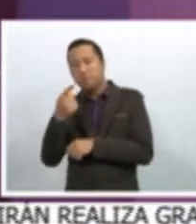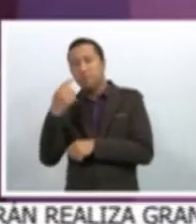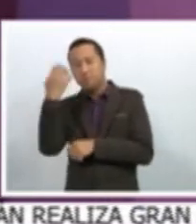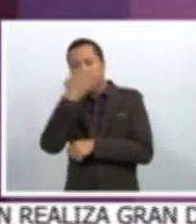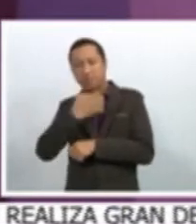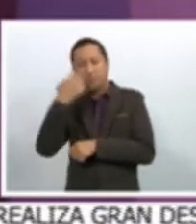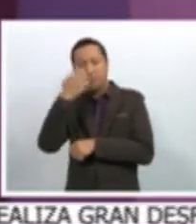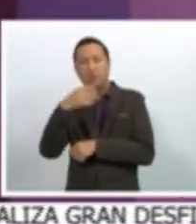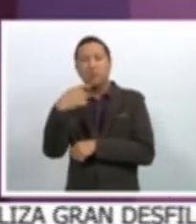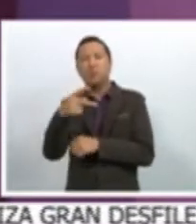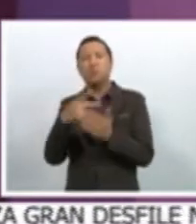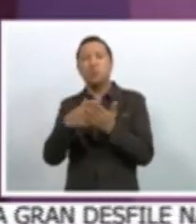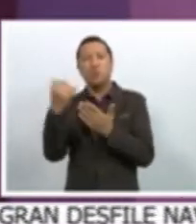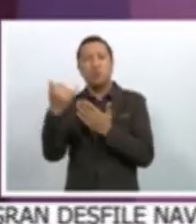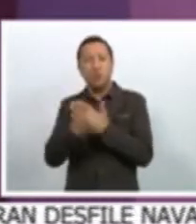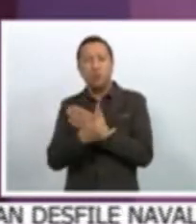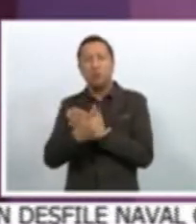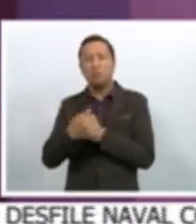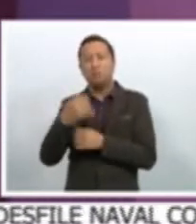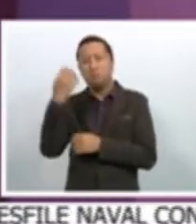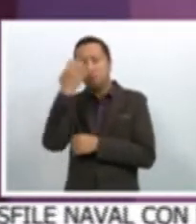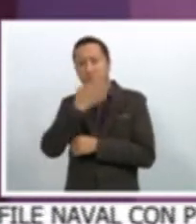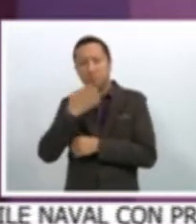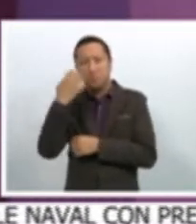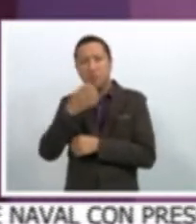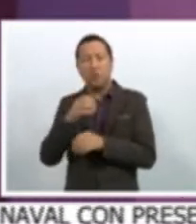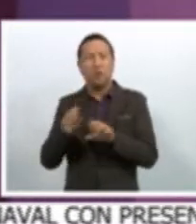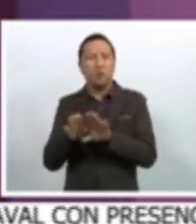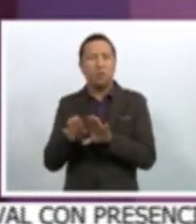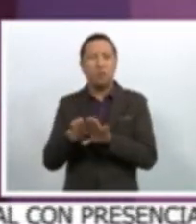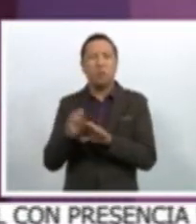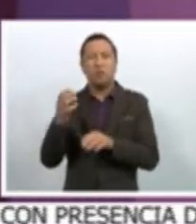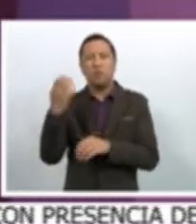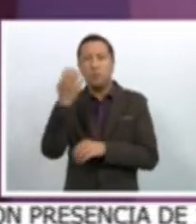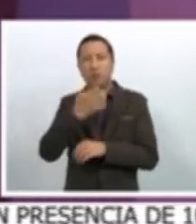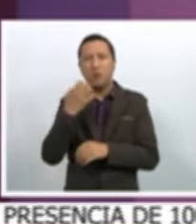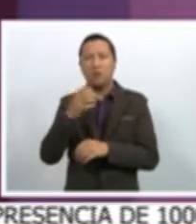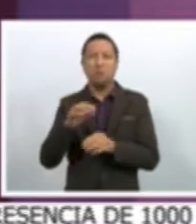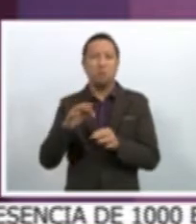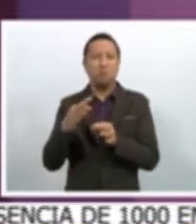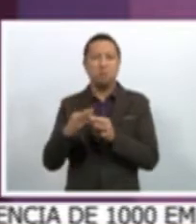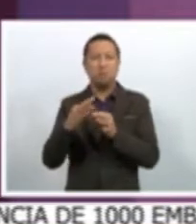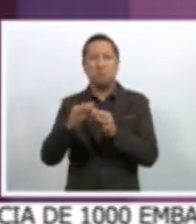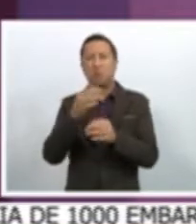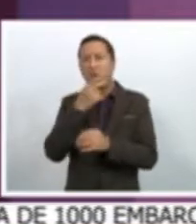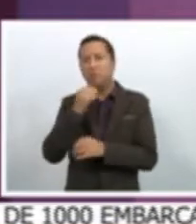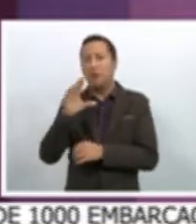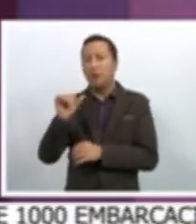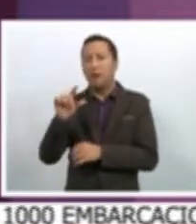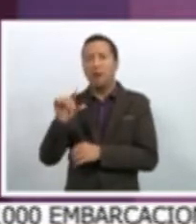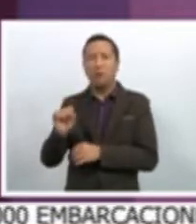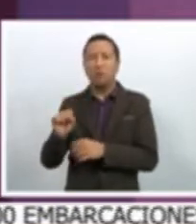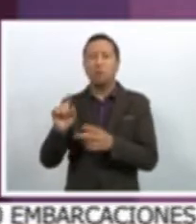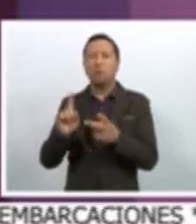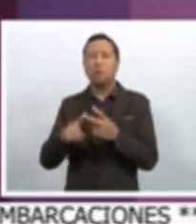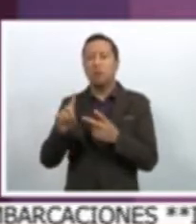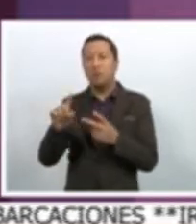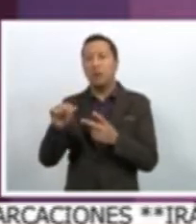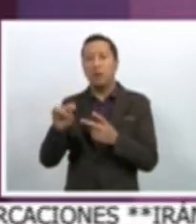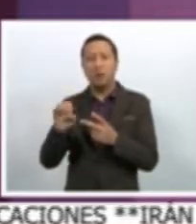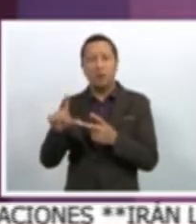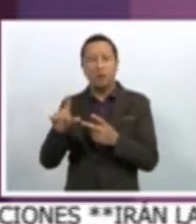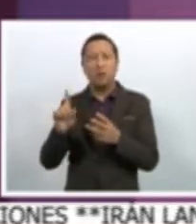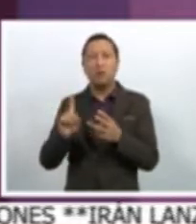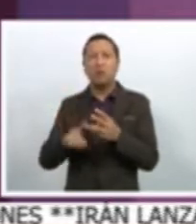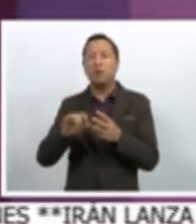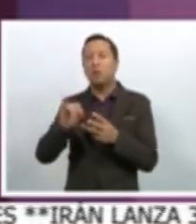3, que es la etapa de mentorías, en donde tenemos empresarios de alto nivel, como el señor Carlos Constanz, Daniel Gómez, Jordi Muñoz, que es